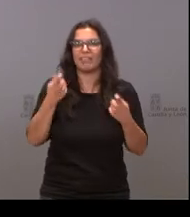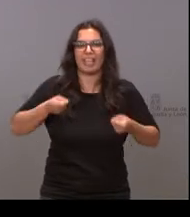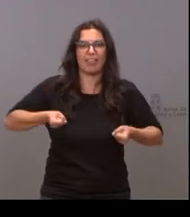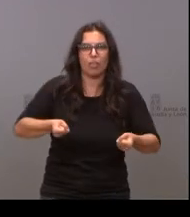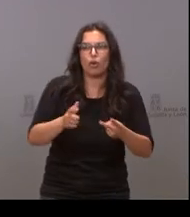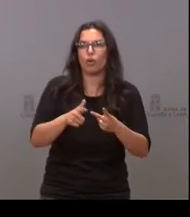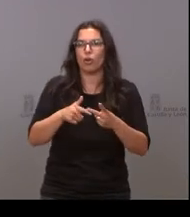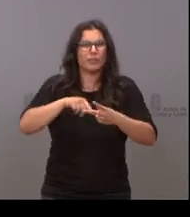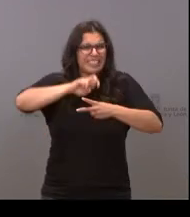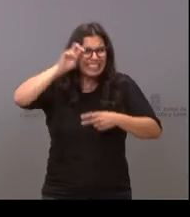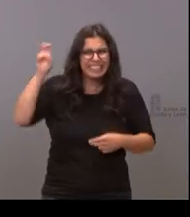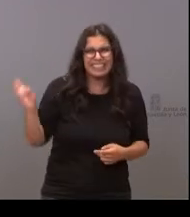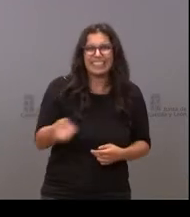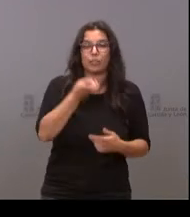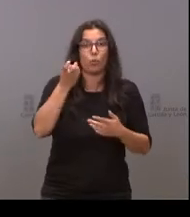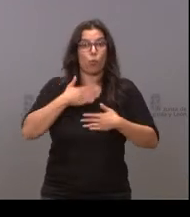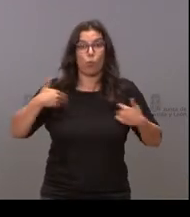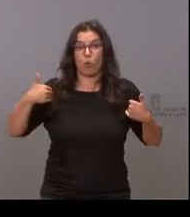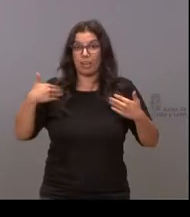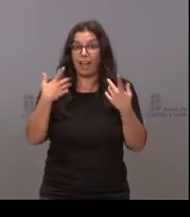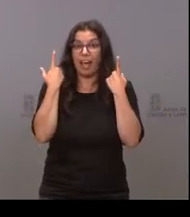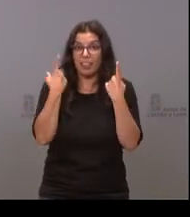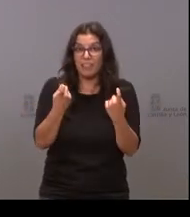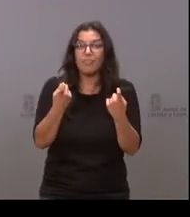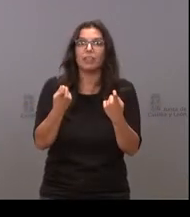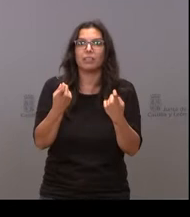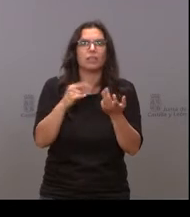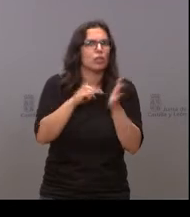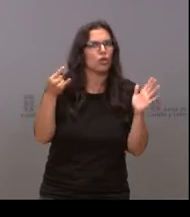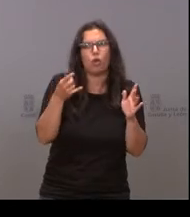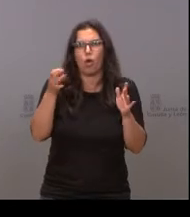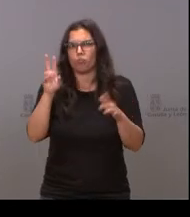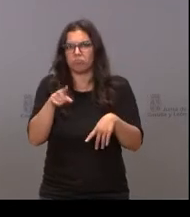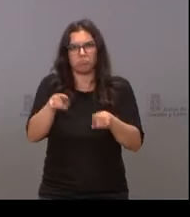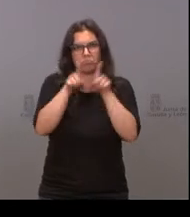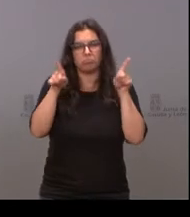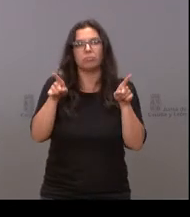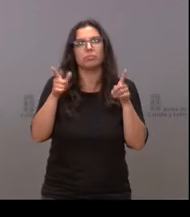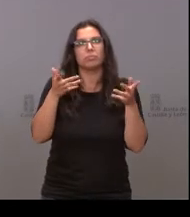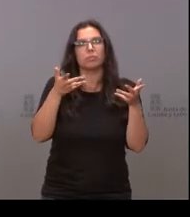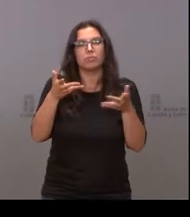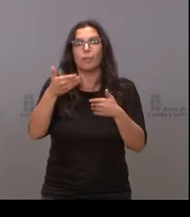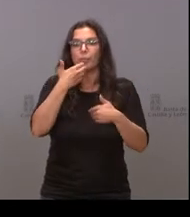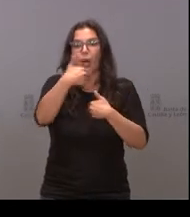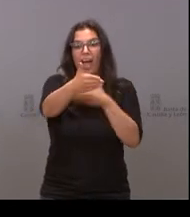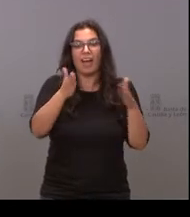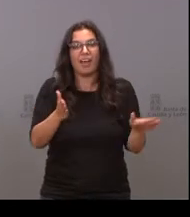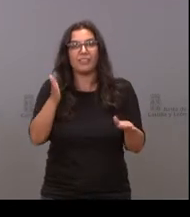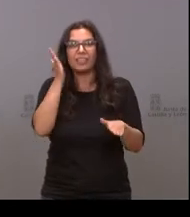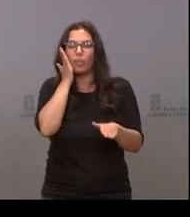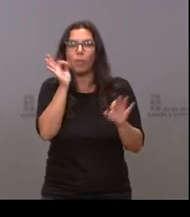necesita cualquier otro producto tecnológico que sea necesario tecnológico o no tecnológico se van a hacer adaptaciones en el hogar para